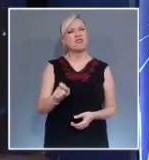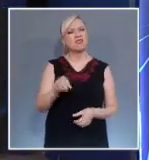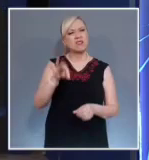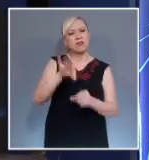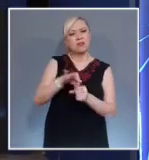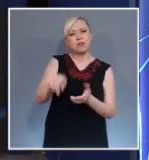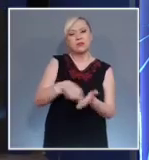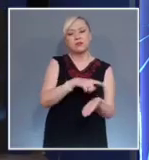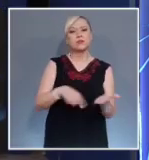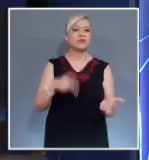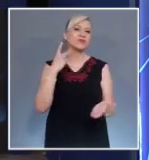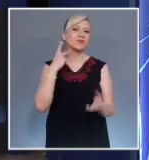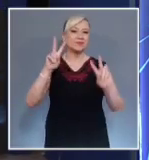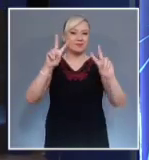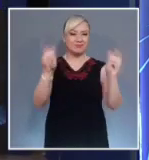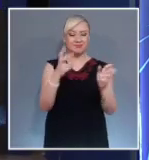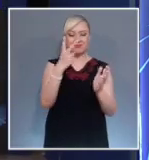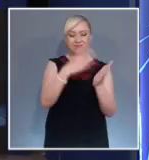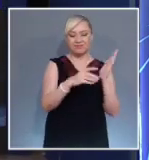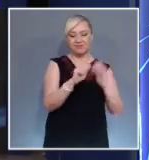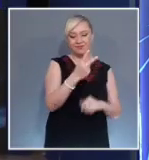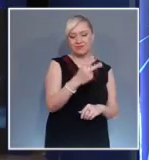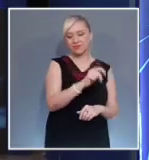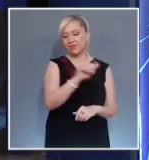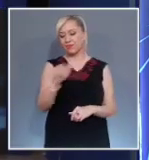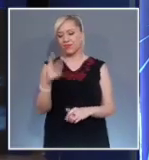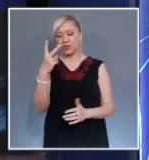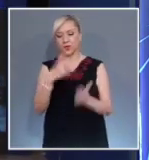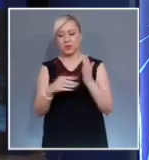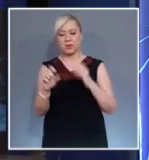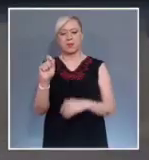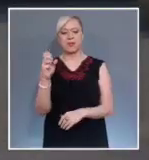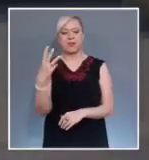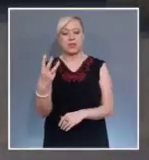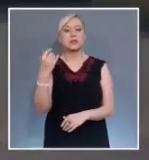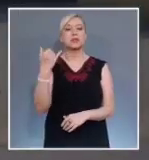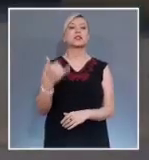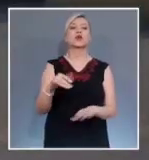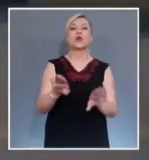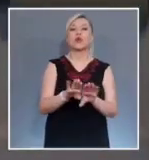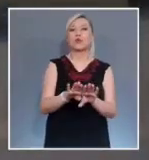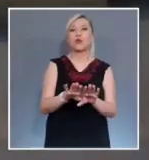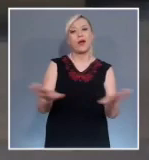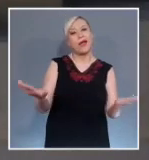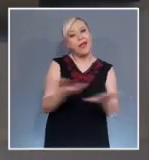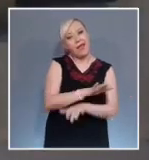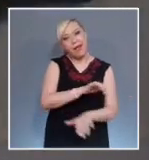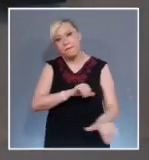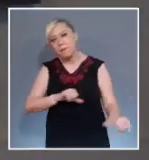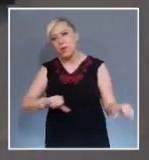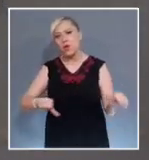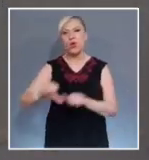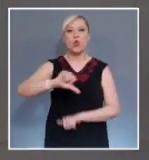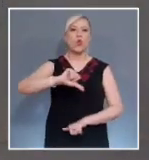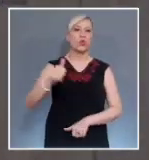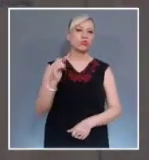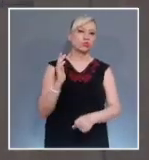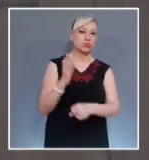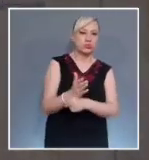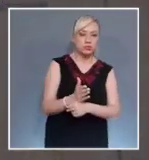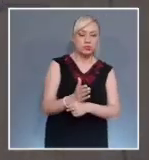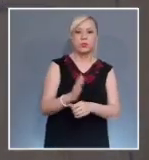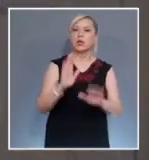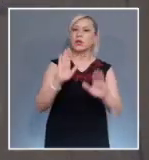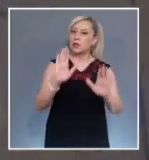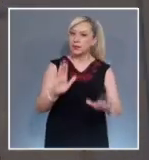2022-2023 y con la sustitución de penas de la lista de asuntos que resolverían las salas de la corte